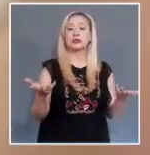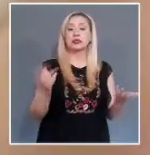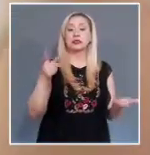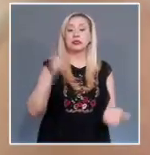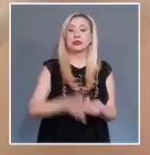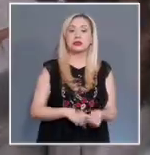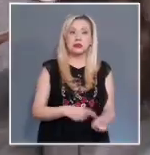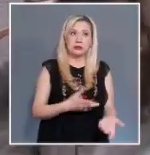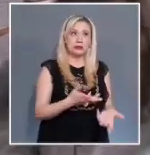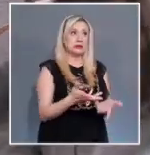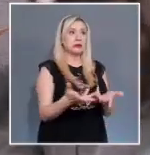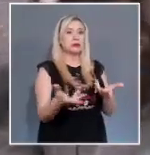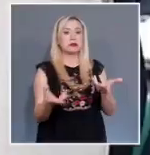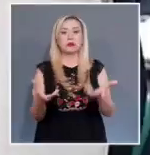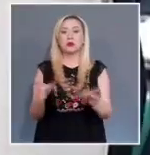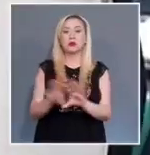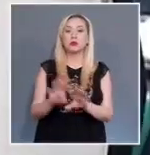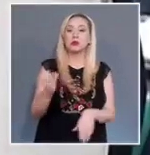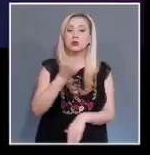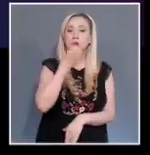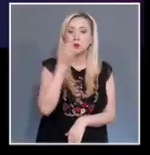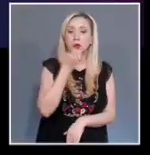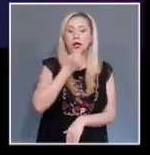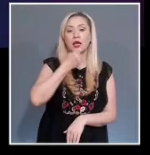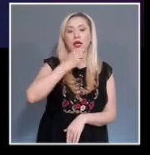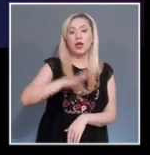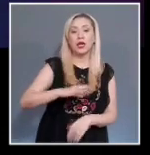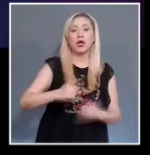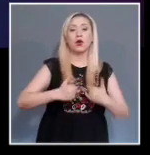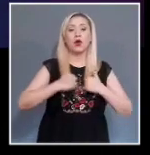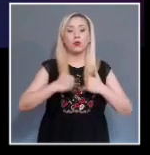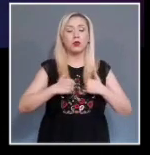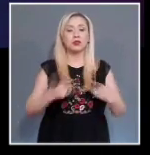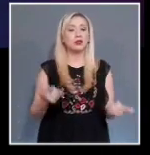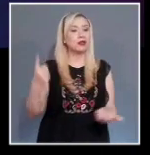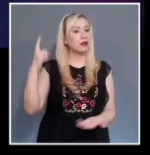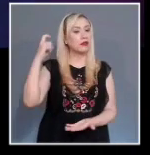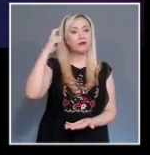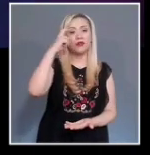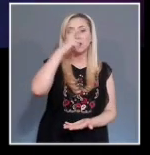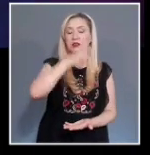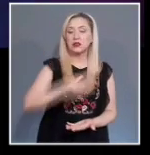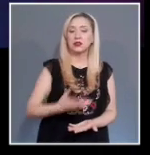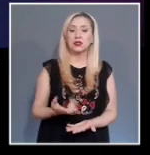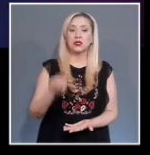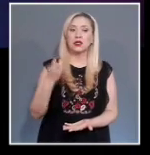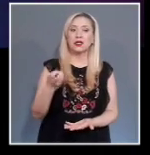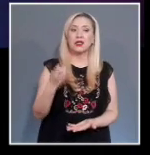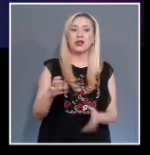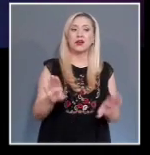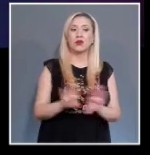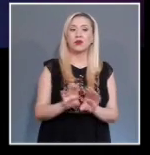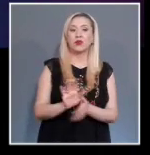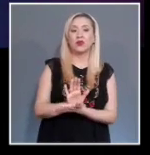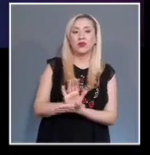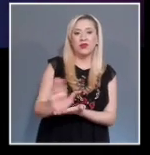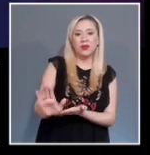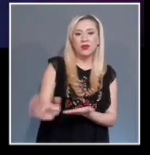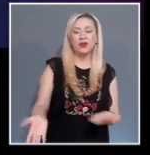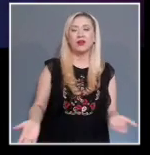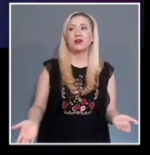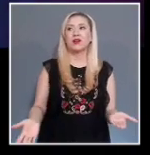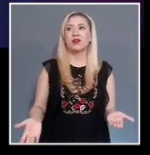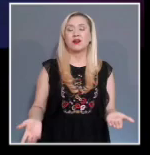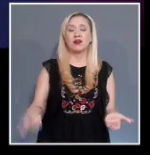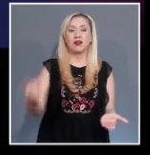inclusión educativa de niñas, niños y adolescentes. Problemas de revalidación, exclusión por no tener documentación,